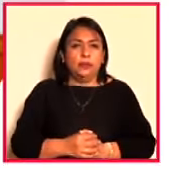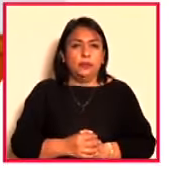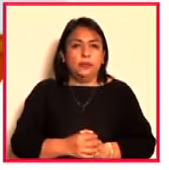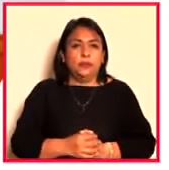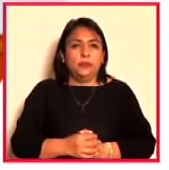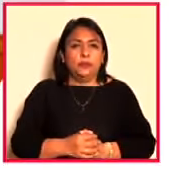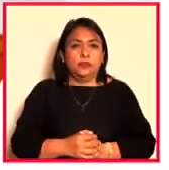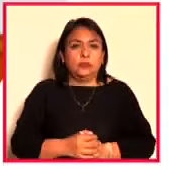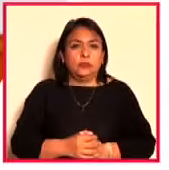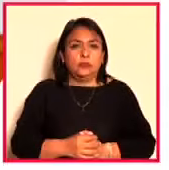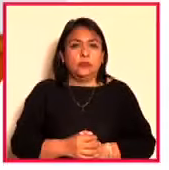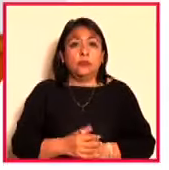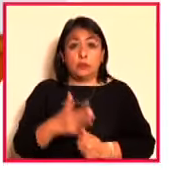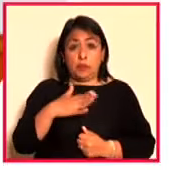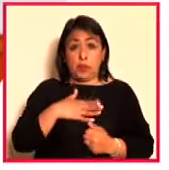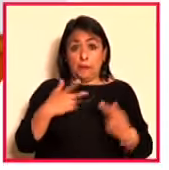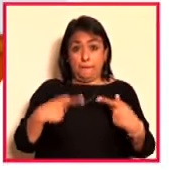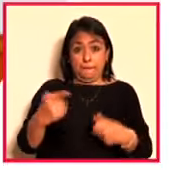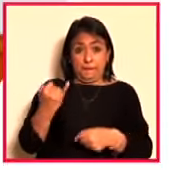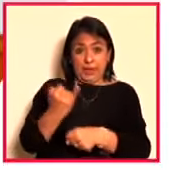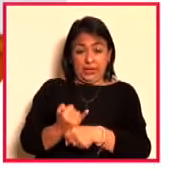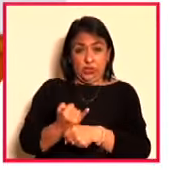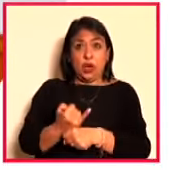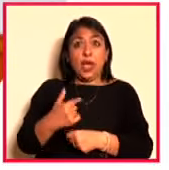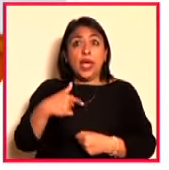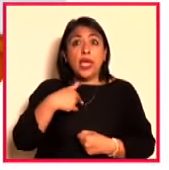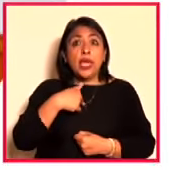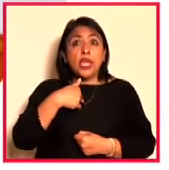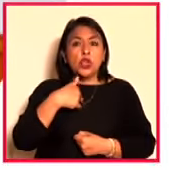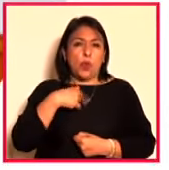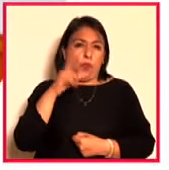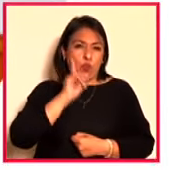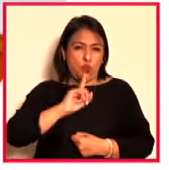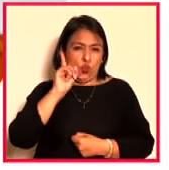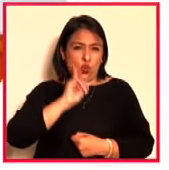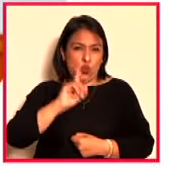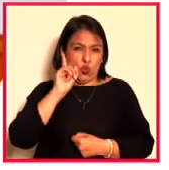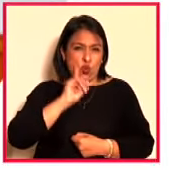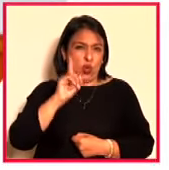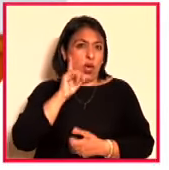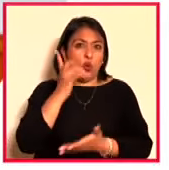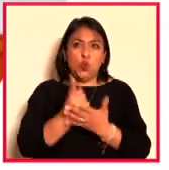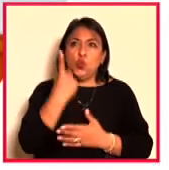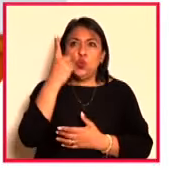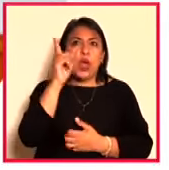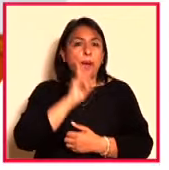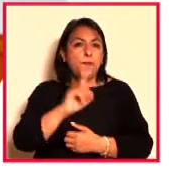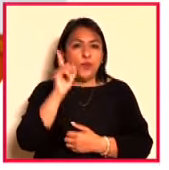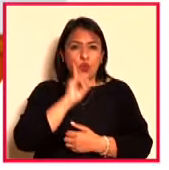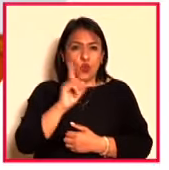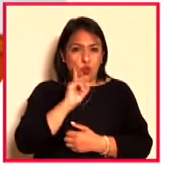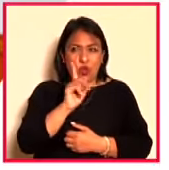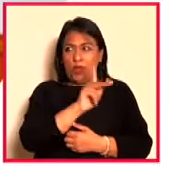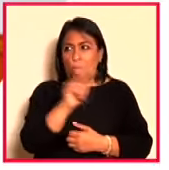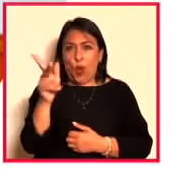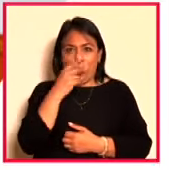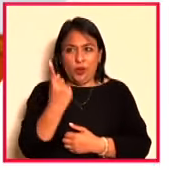¿Quieren? Mi personaje es la mujer, es la única mujer que está en el elenco de esta obra.